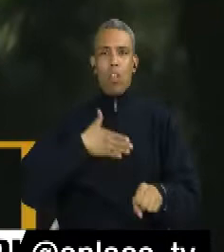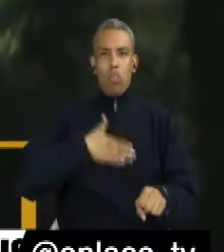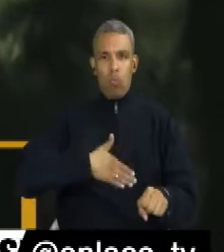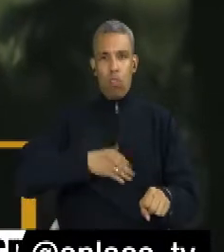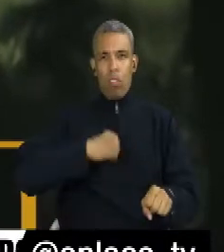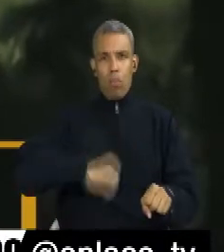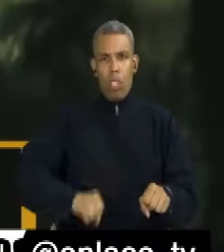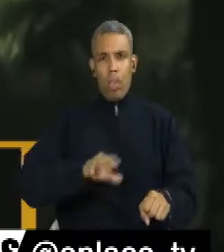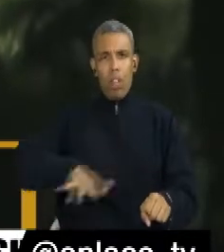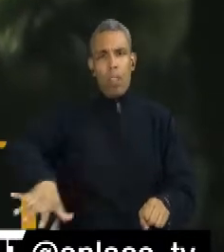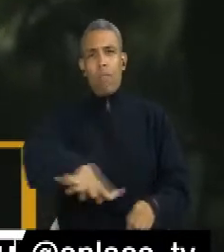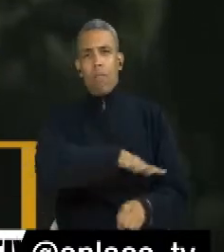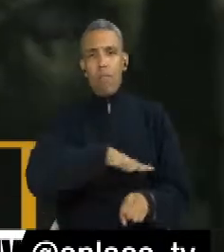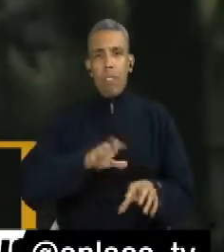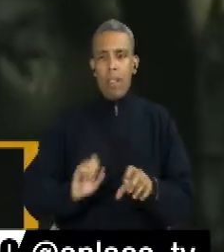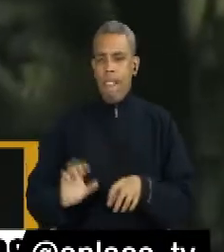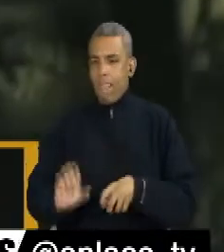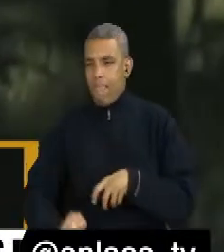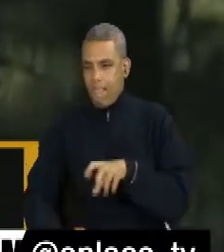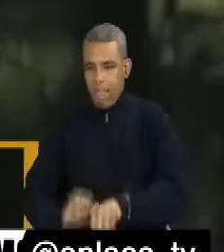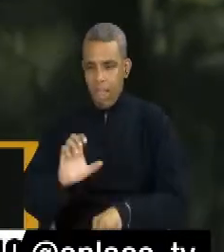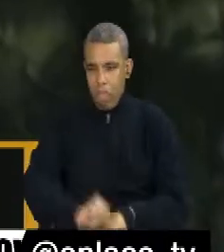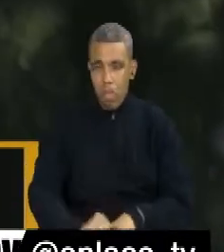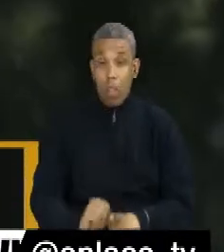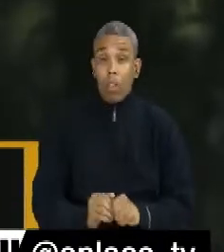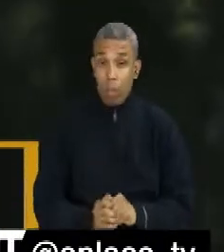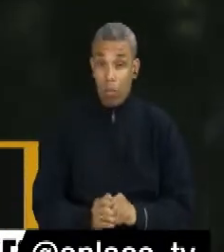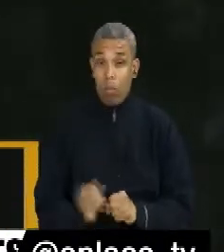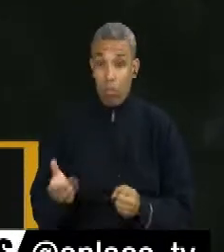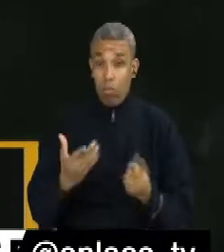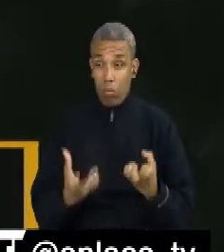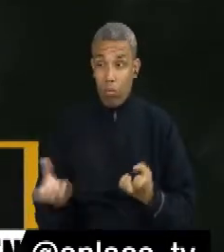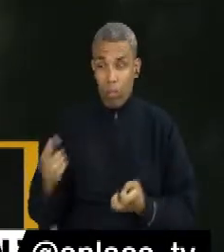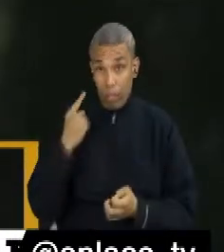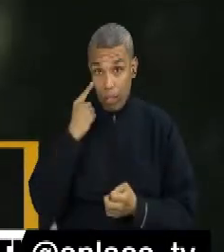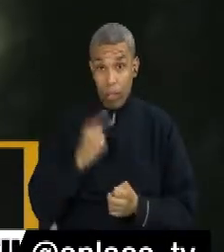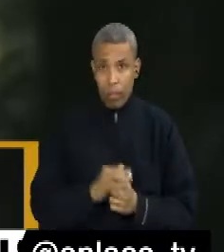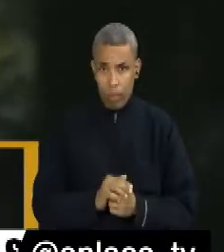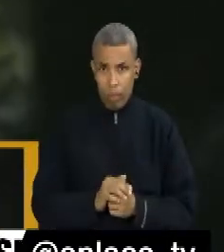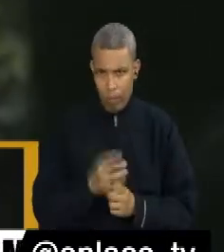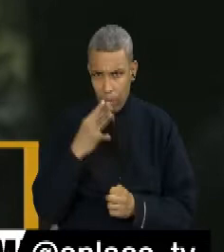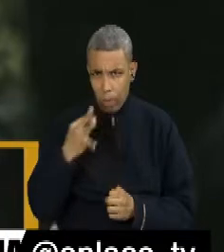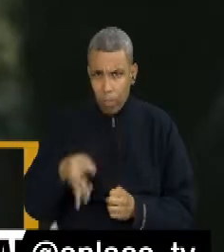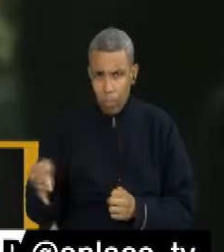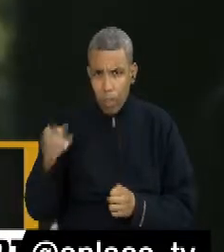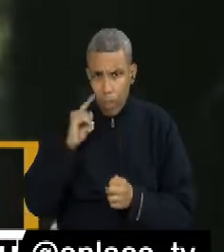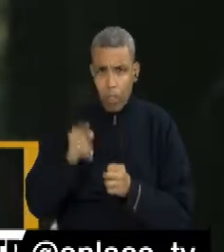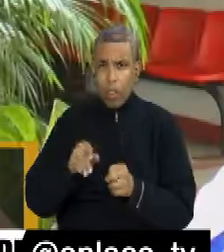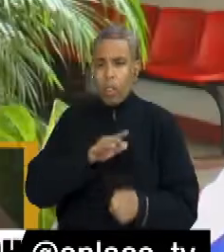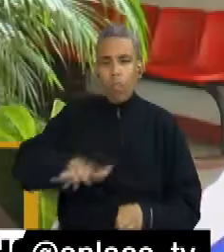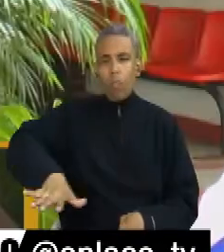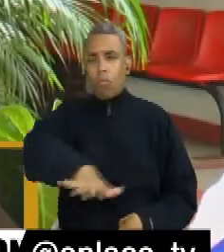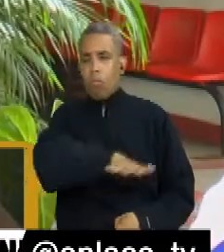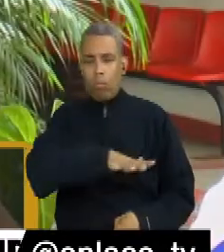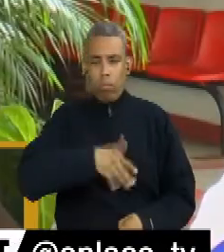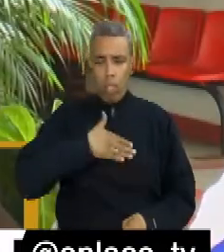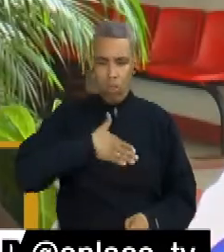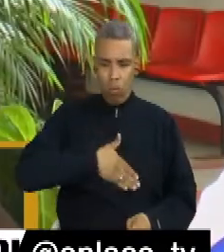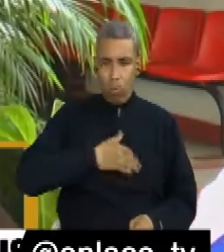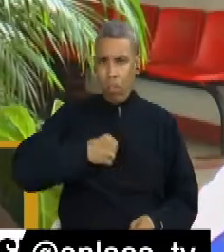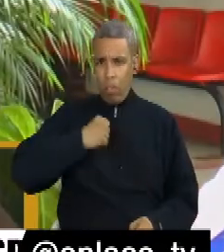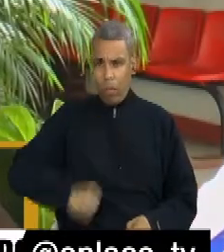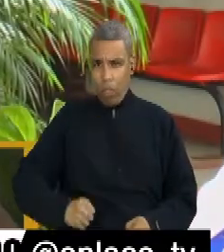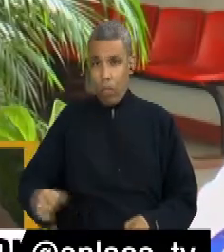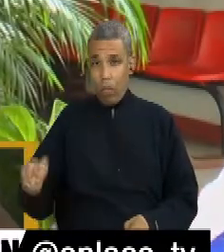grave denuncia de una presunta existencia de una base de grupos al margen de la ley instalada en poblaciones del sur de Bolívar la hizo Iván